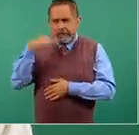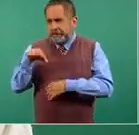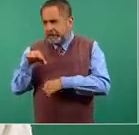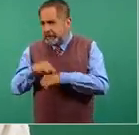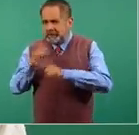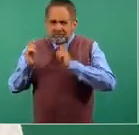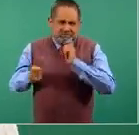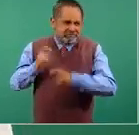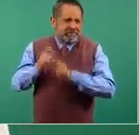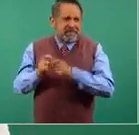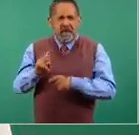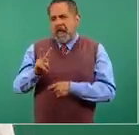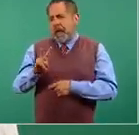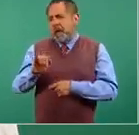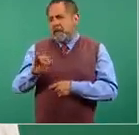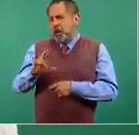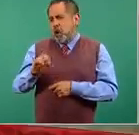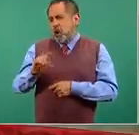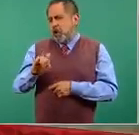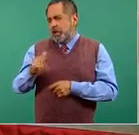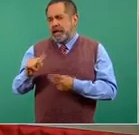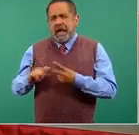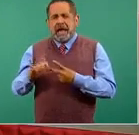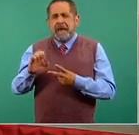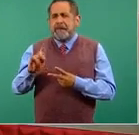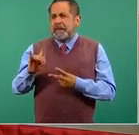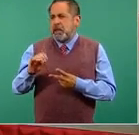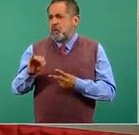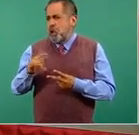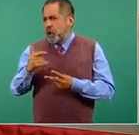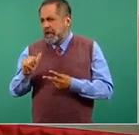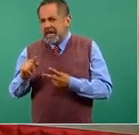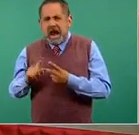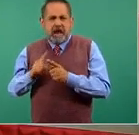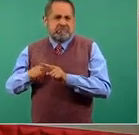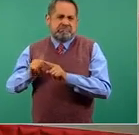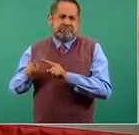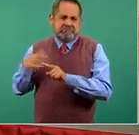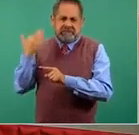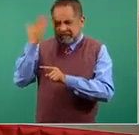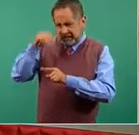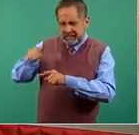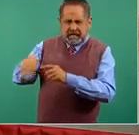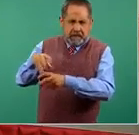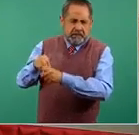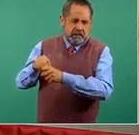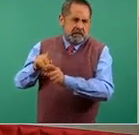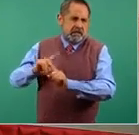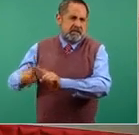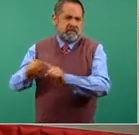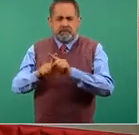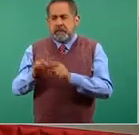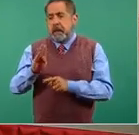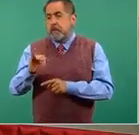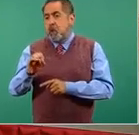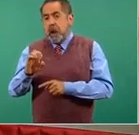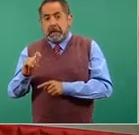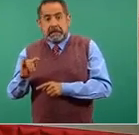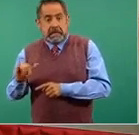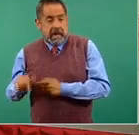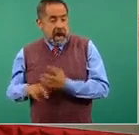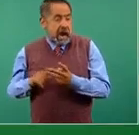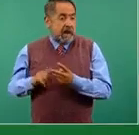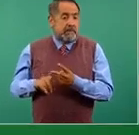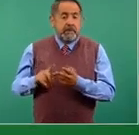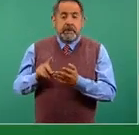médicos o de virología o de epidemiología y muchos campos de la salud, sino también de otras disciplinas, la bioética, por ejemplo,